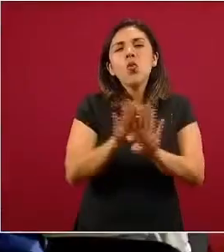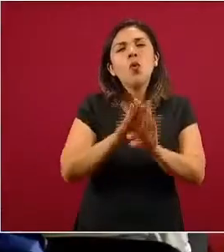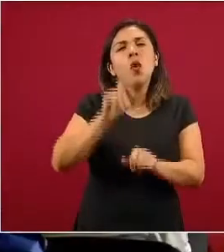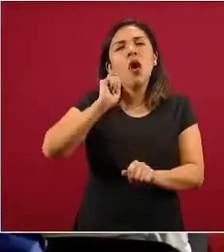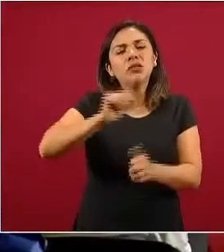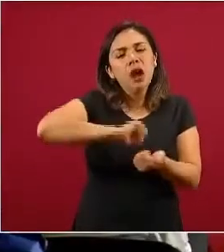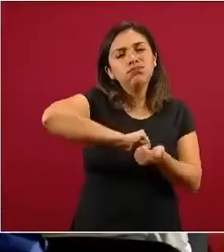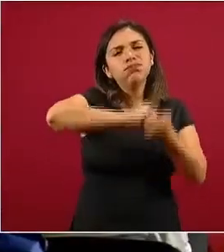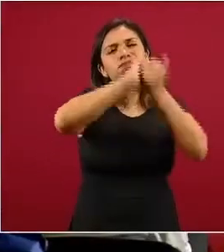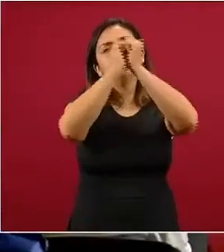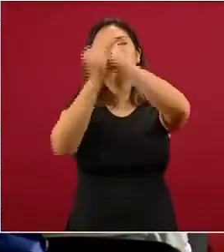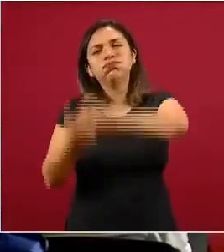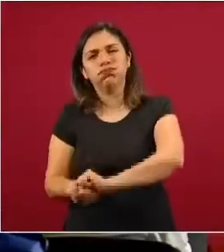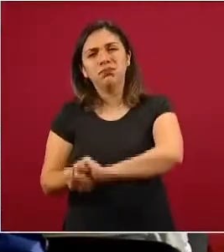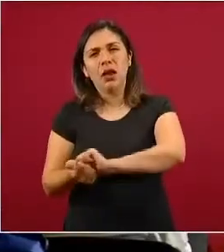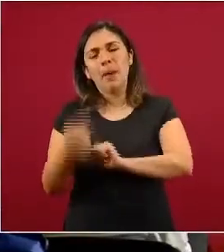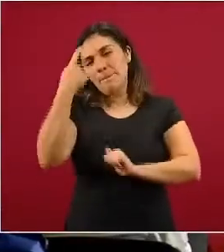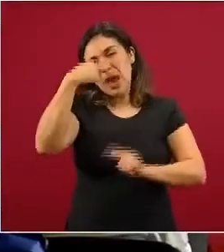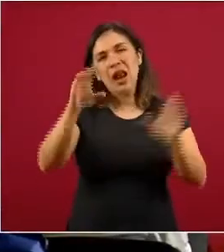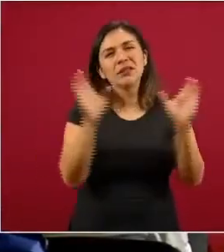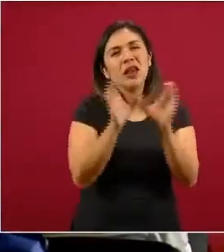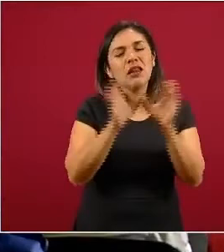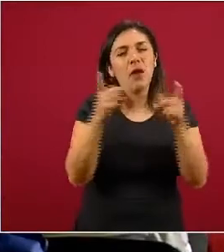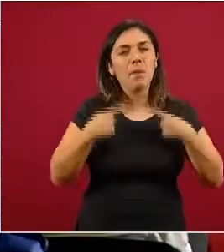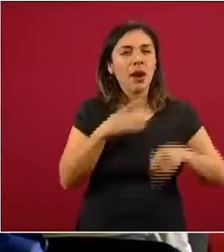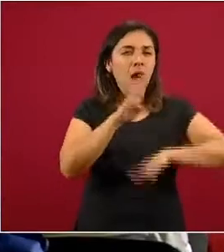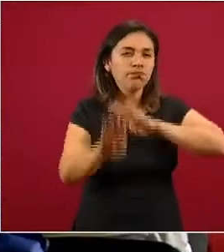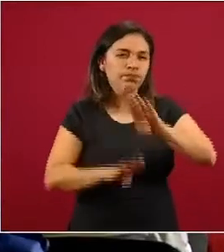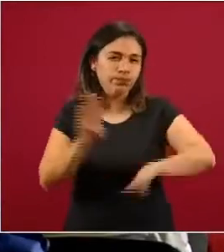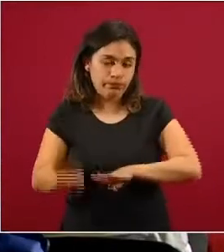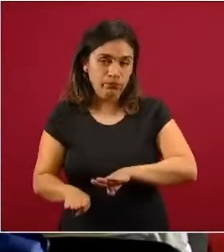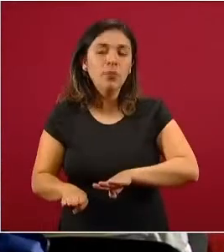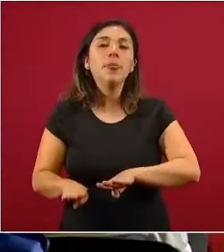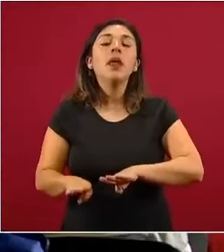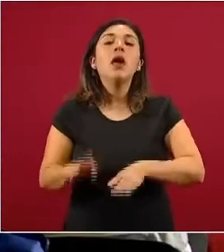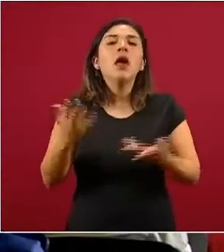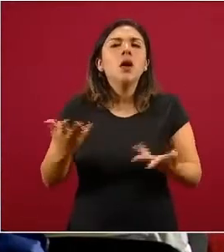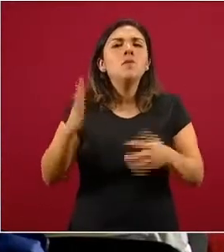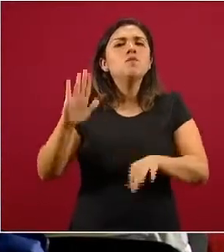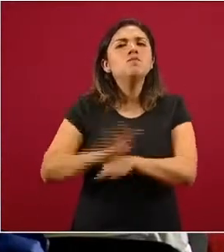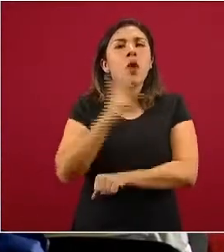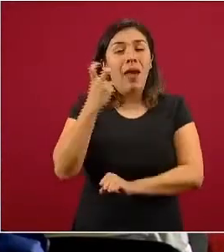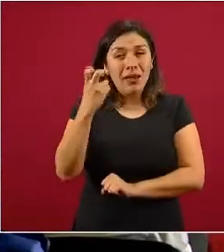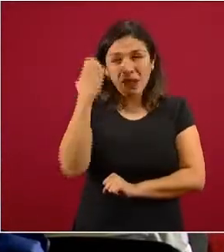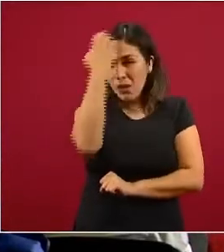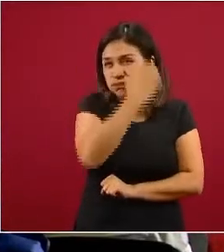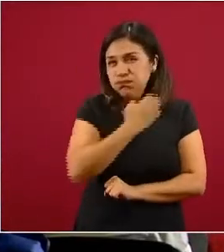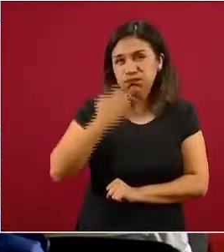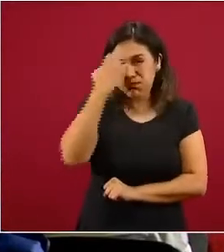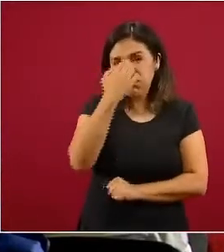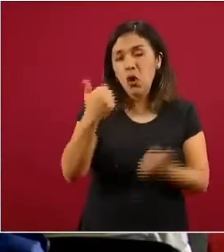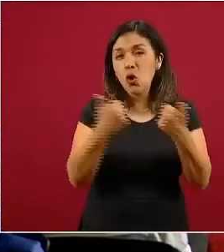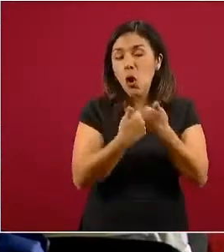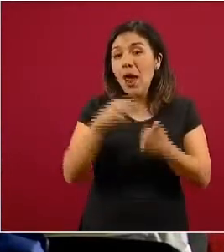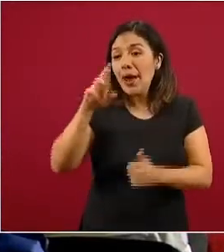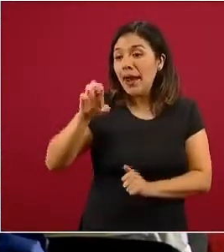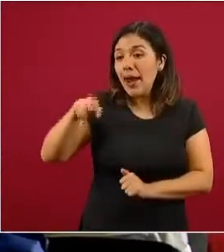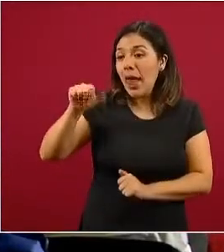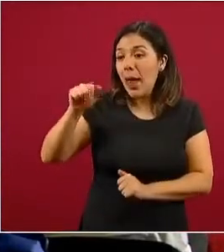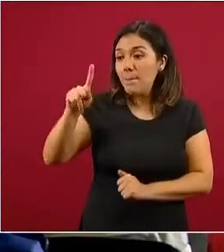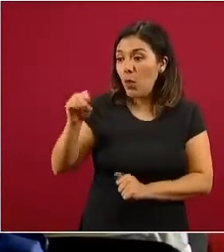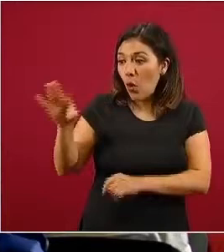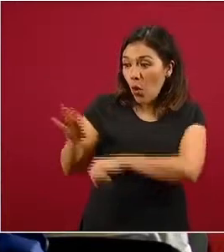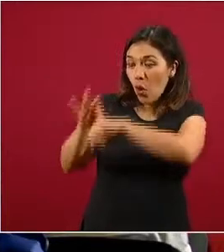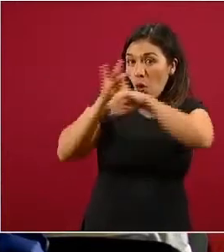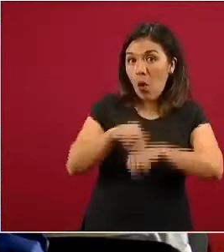del Instituto Nacional de Salud Pública, que son los que han estado dando el seguimiento puntual